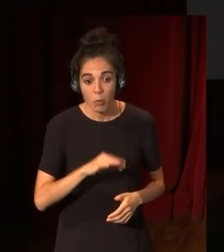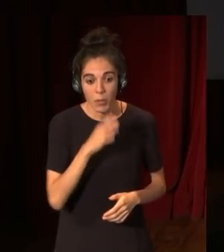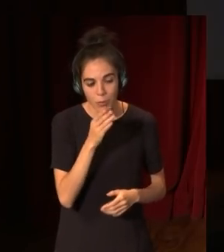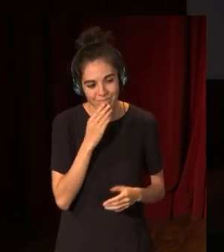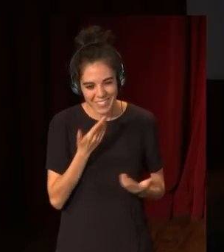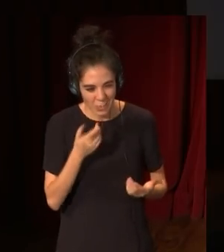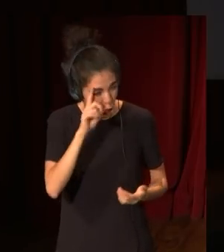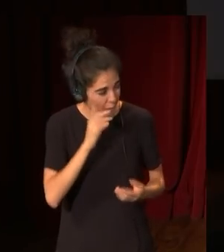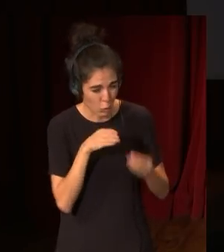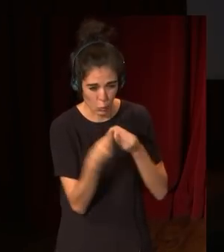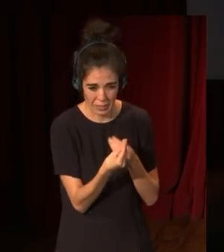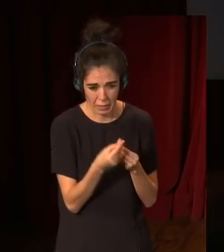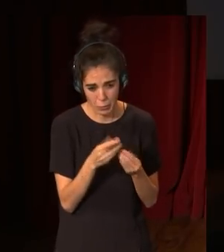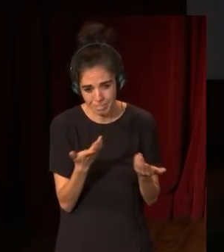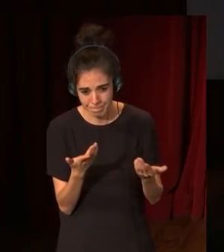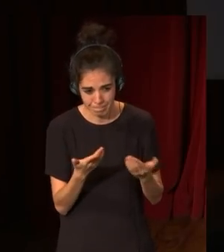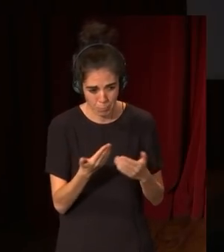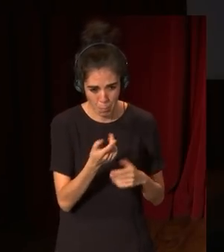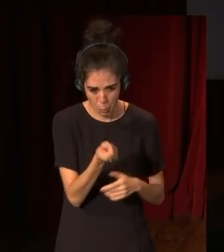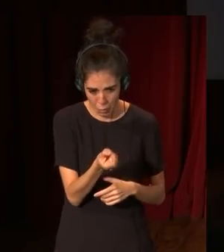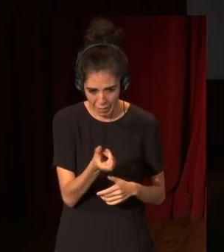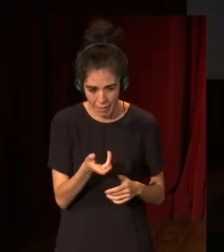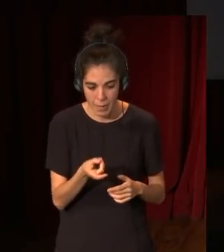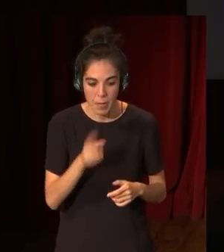limitada a otros sitios